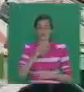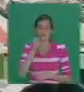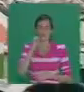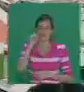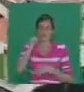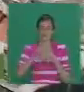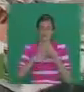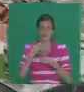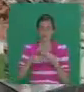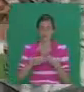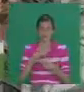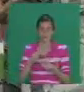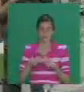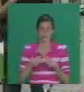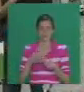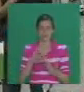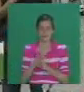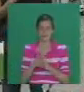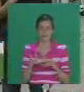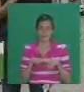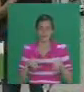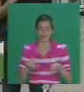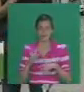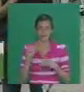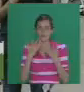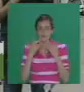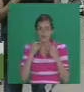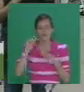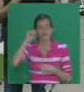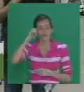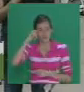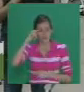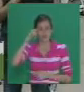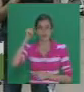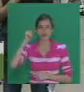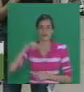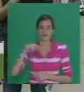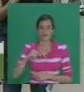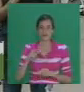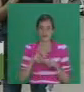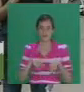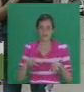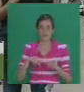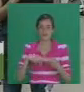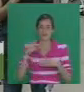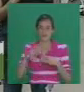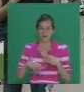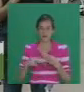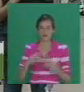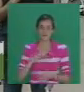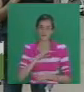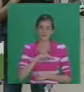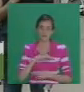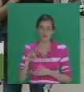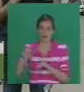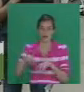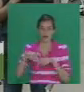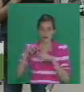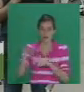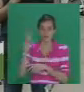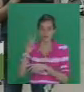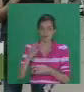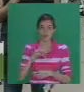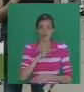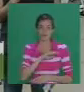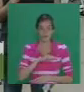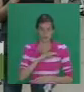realizando la activación de los puntos tricolor. Recordemos que este es parte del plan La Misión AgroVenezuela, esta